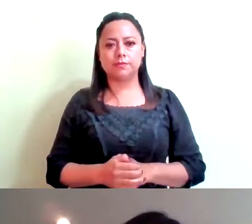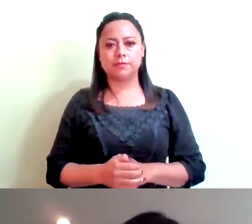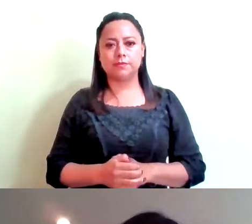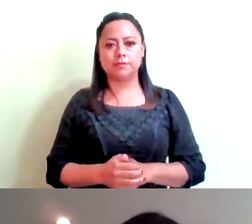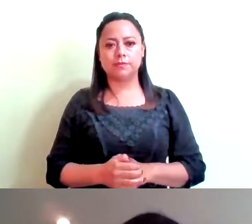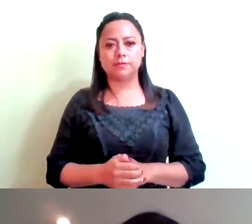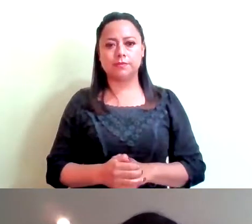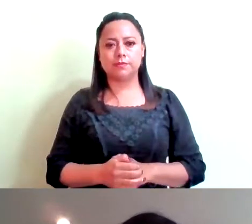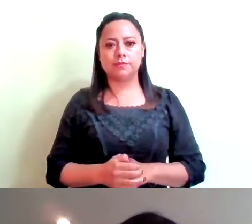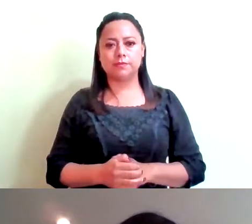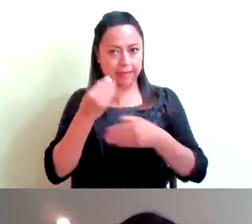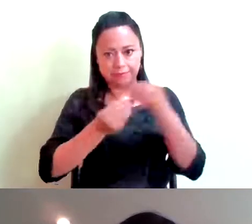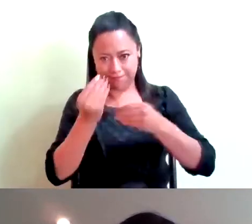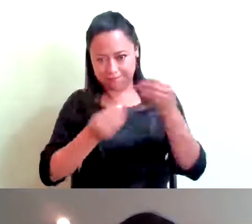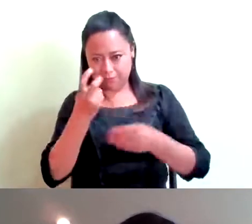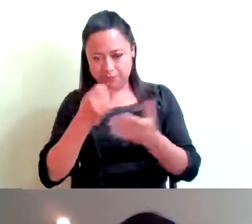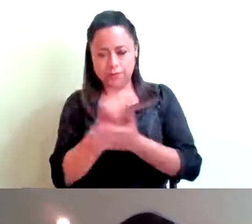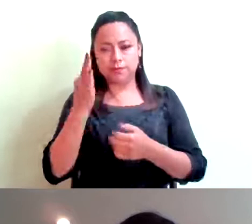del contenido del mismo.